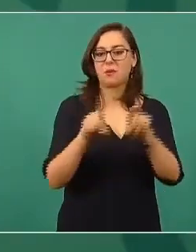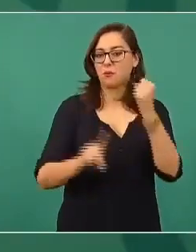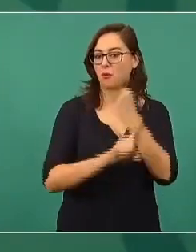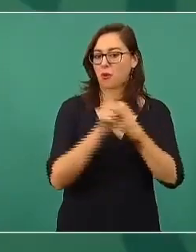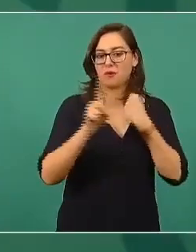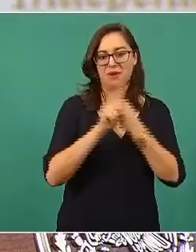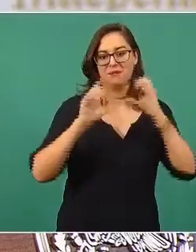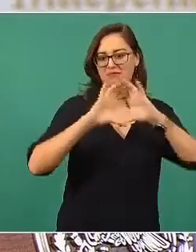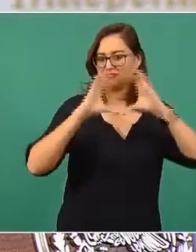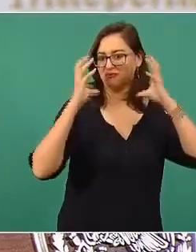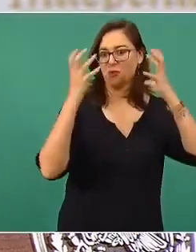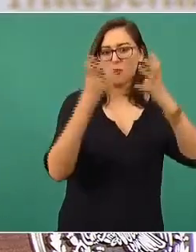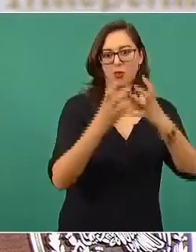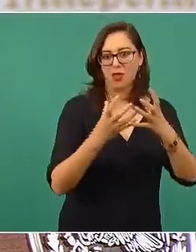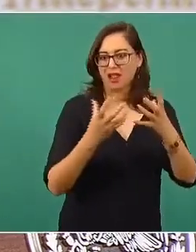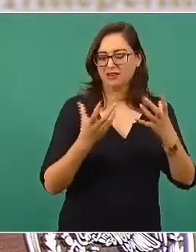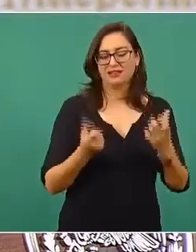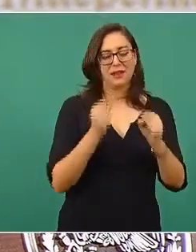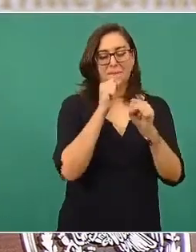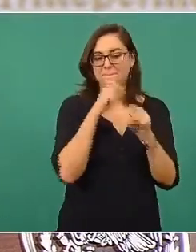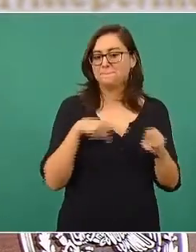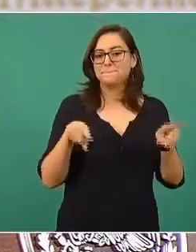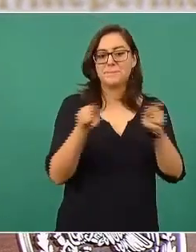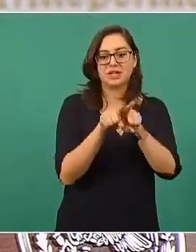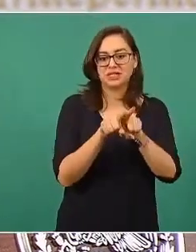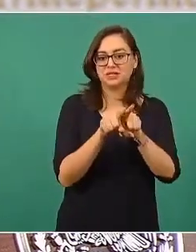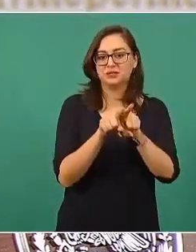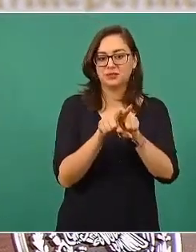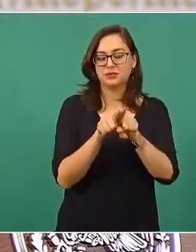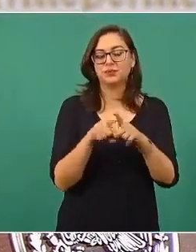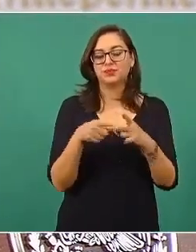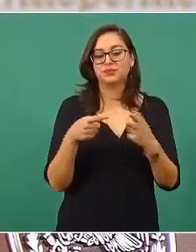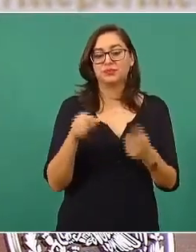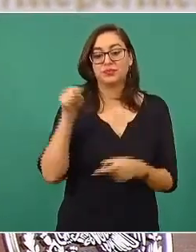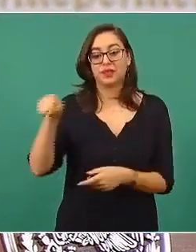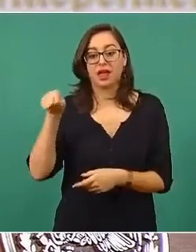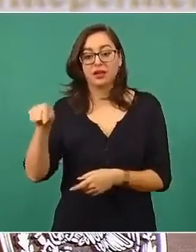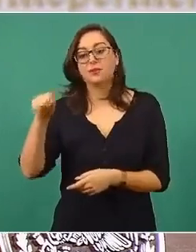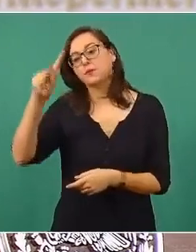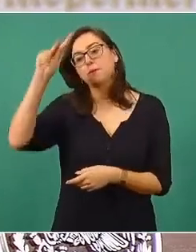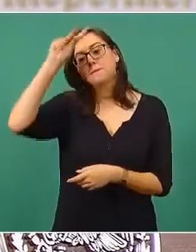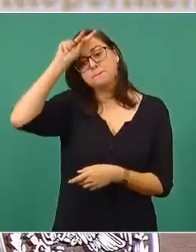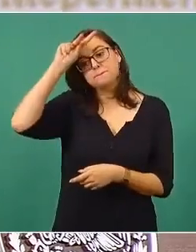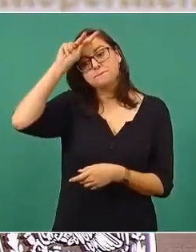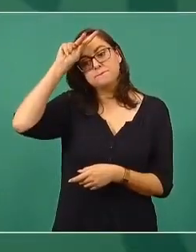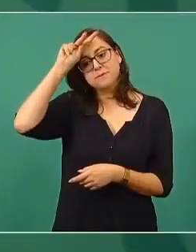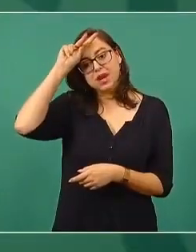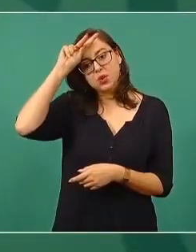el Perú no están los opositores